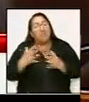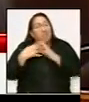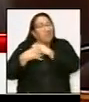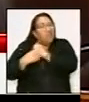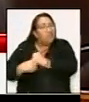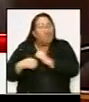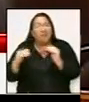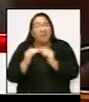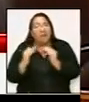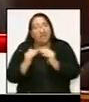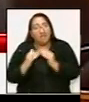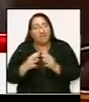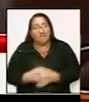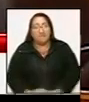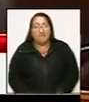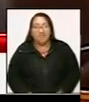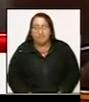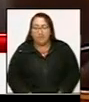dependencia,